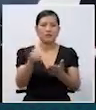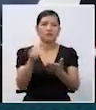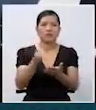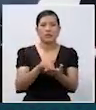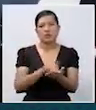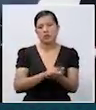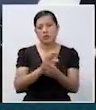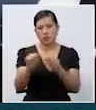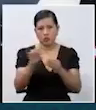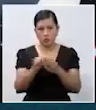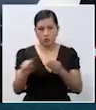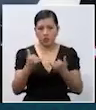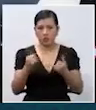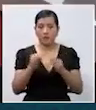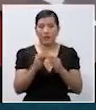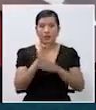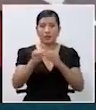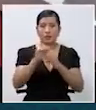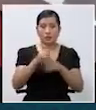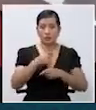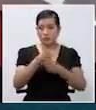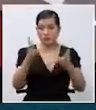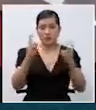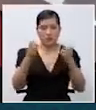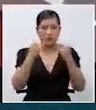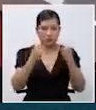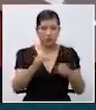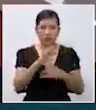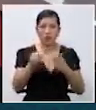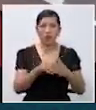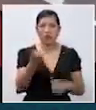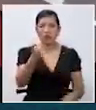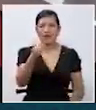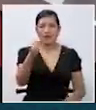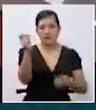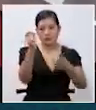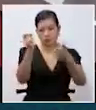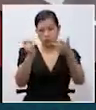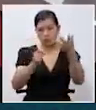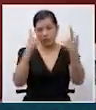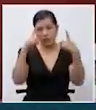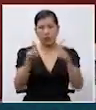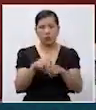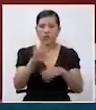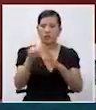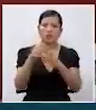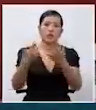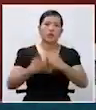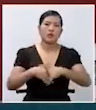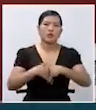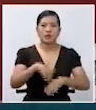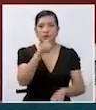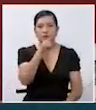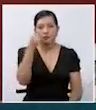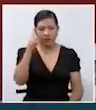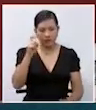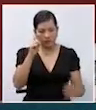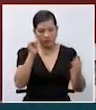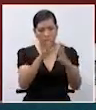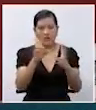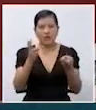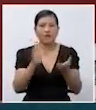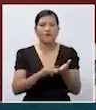La emisión del bono BCD en dólares es parte del acuerdo de 10 puntos entre el gobierno y los empresarios privados para enfrentar la escasez de la